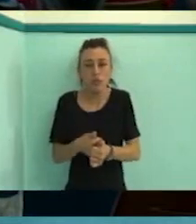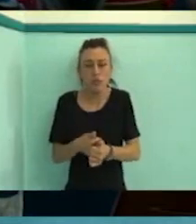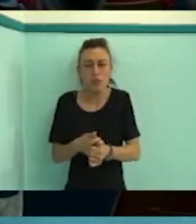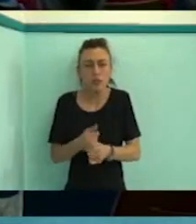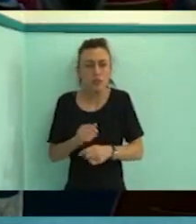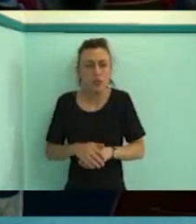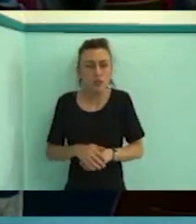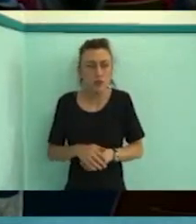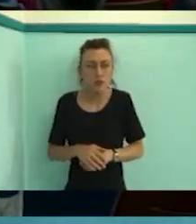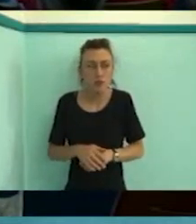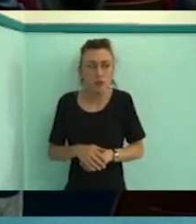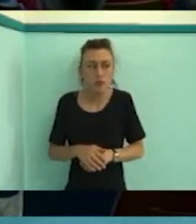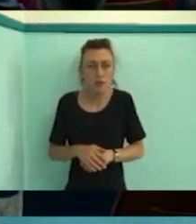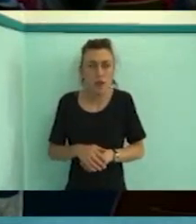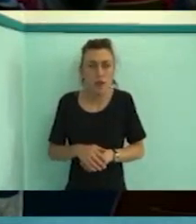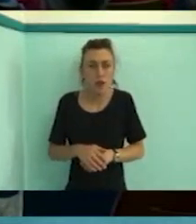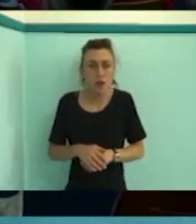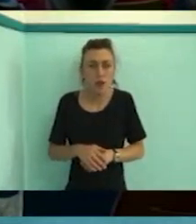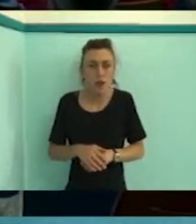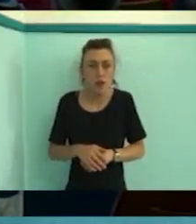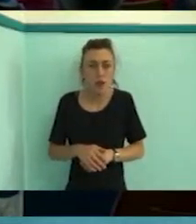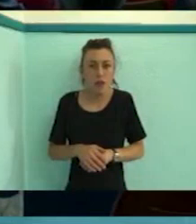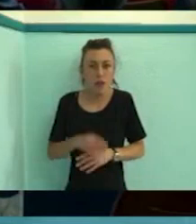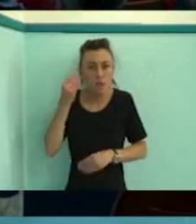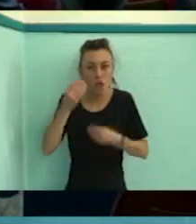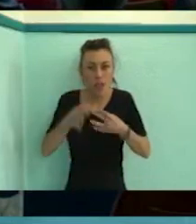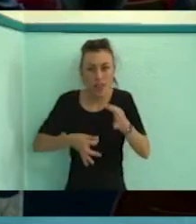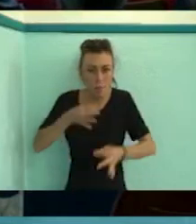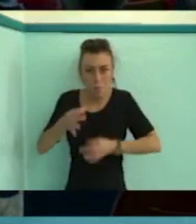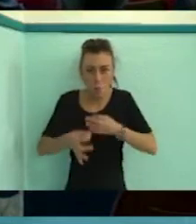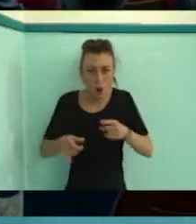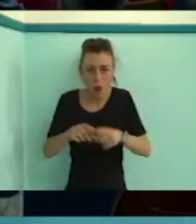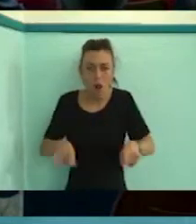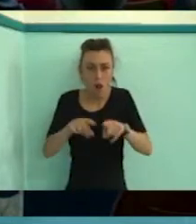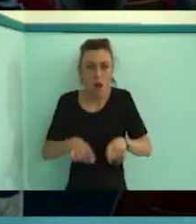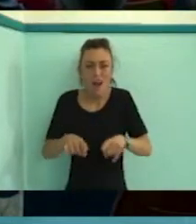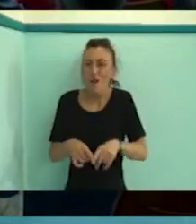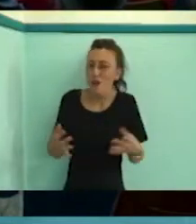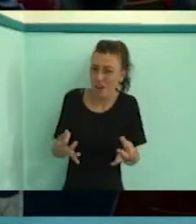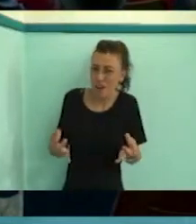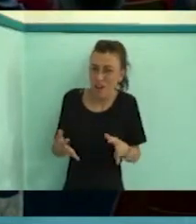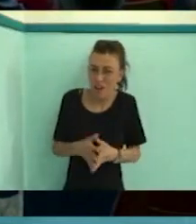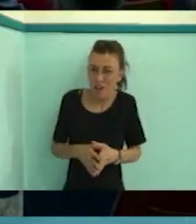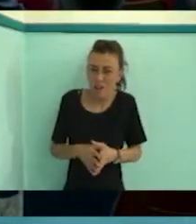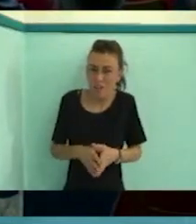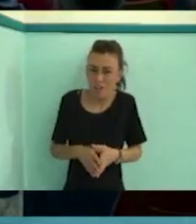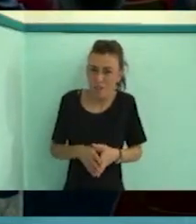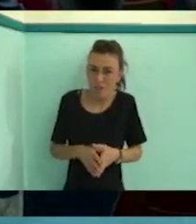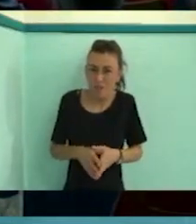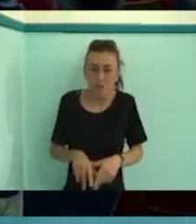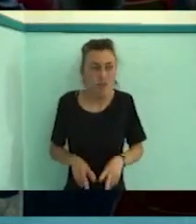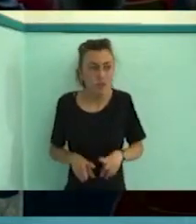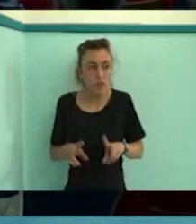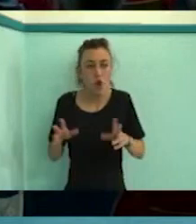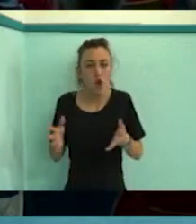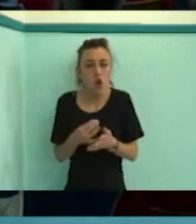decir creo que estamos en bucle con Qué exactamente con el tema de con todas